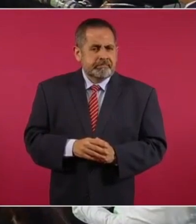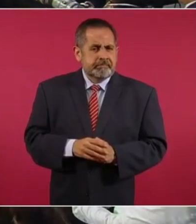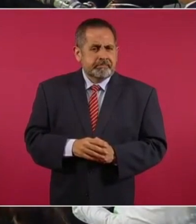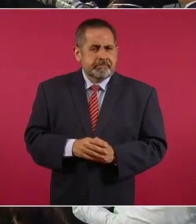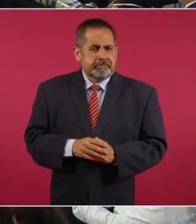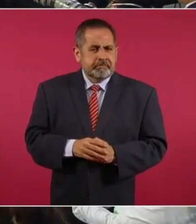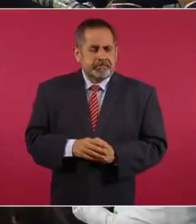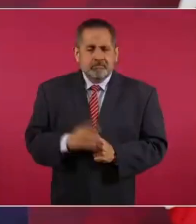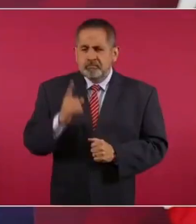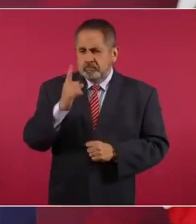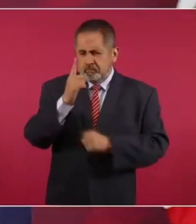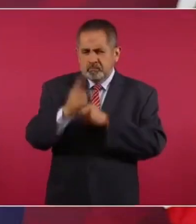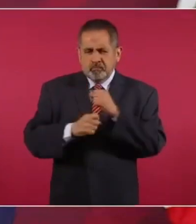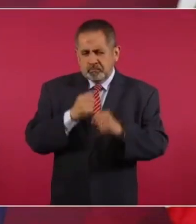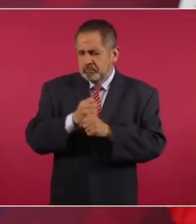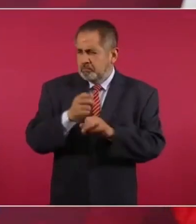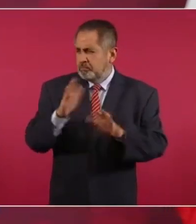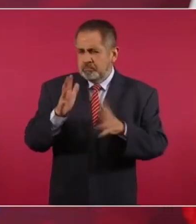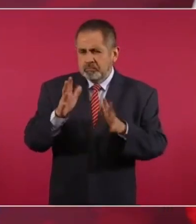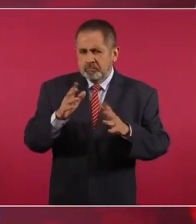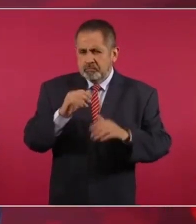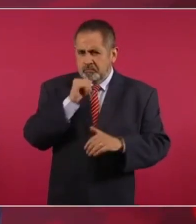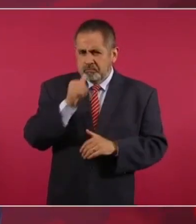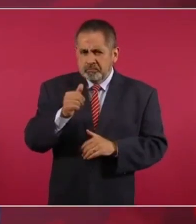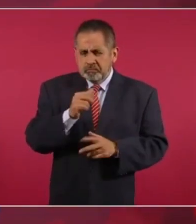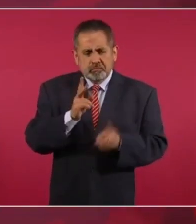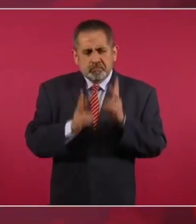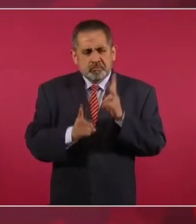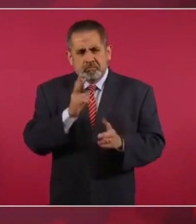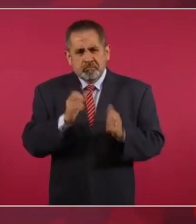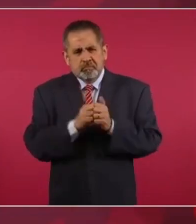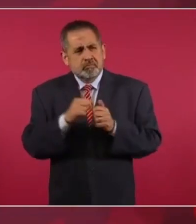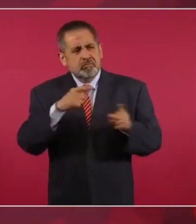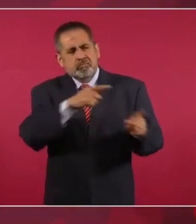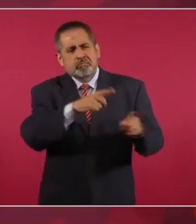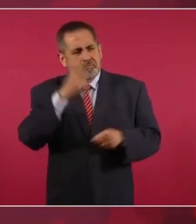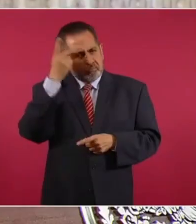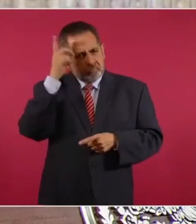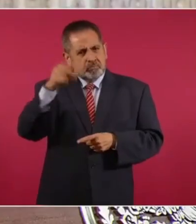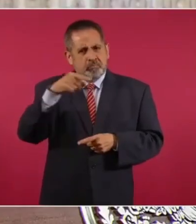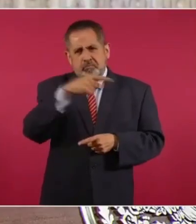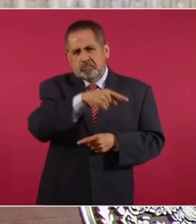que no recibo, que no hablo con el dueño de